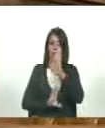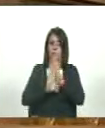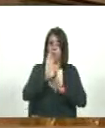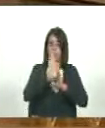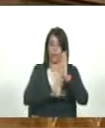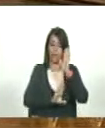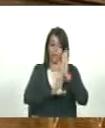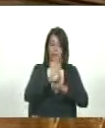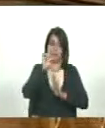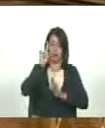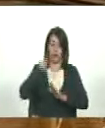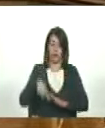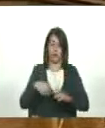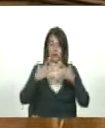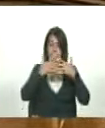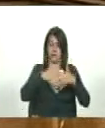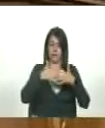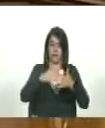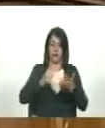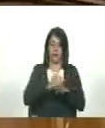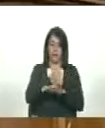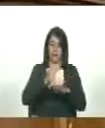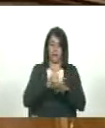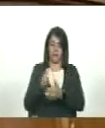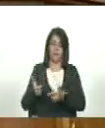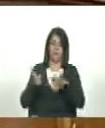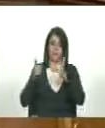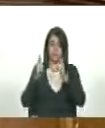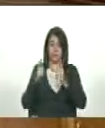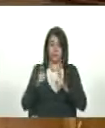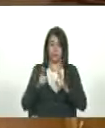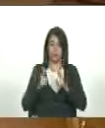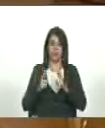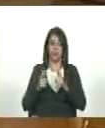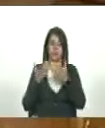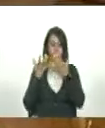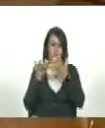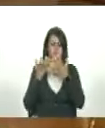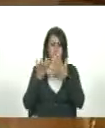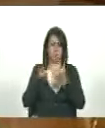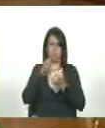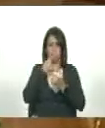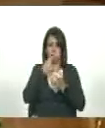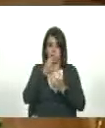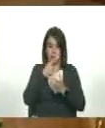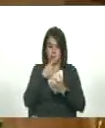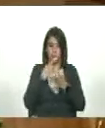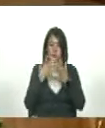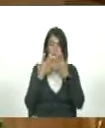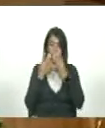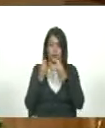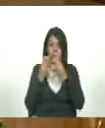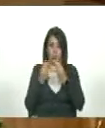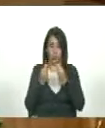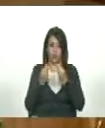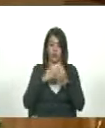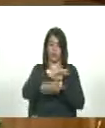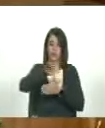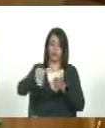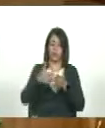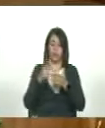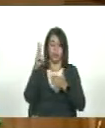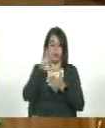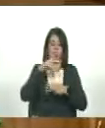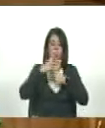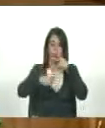incremento también de la industria farmacéutica ha permitido el abastecimiento de medicamentos a nivel nacional